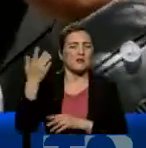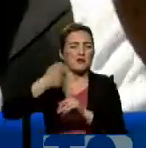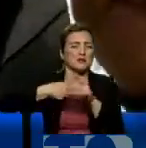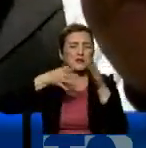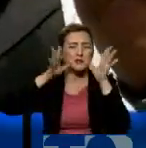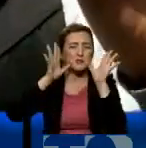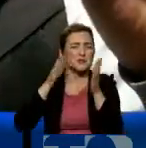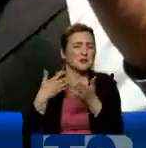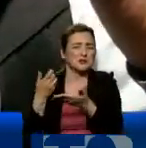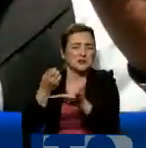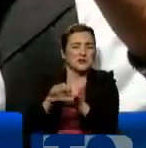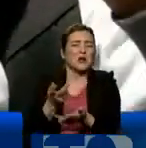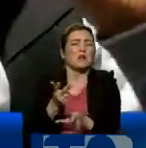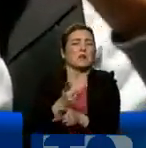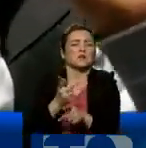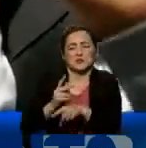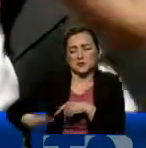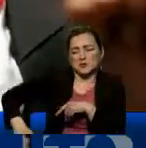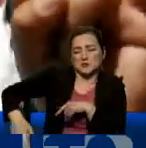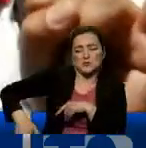nos entregaron atrasados los insumos,